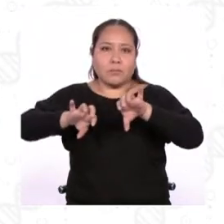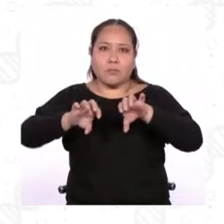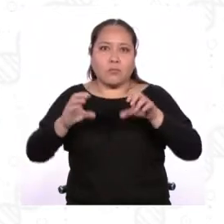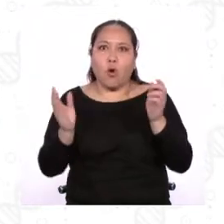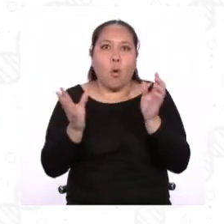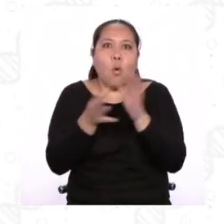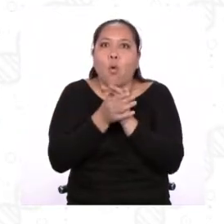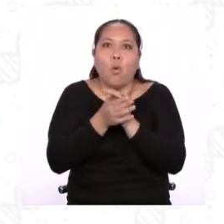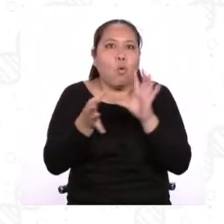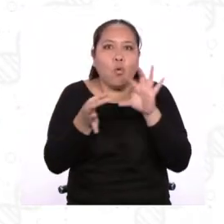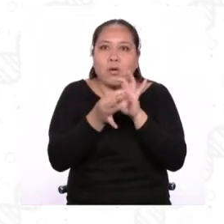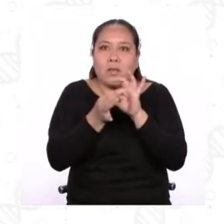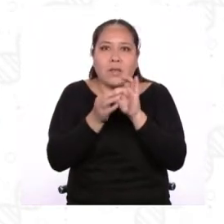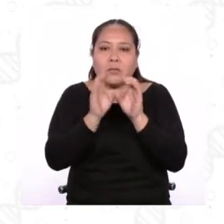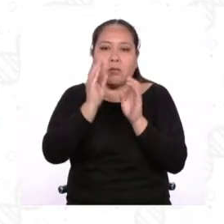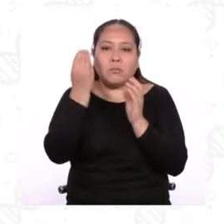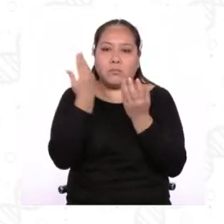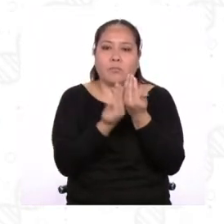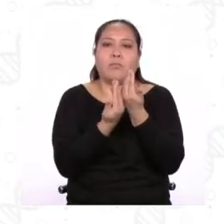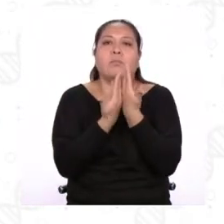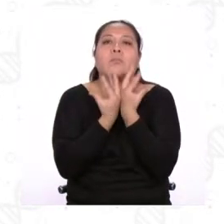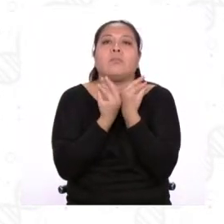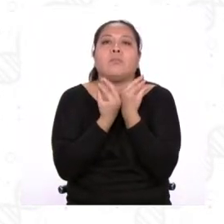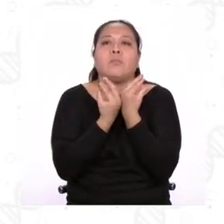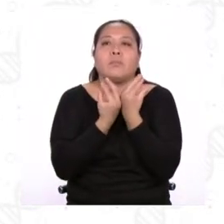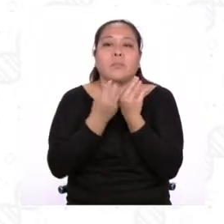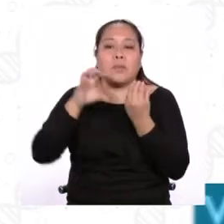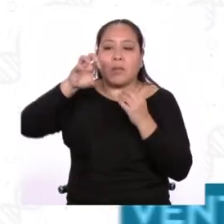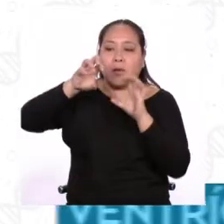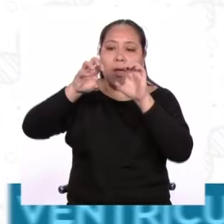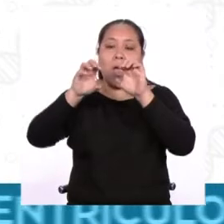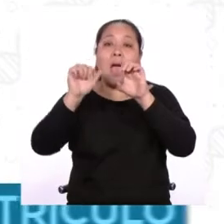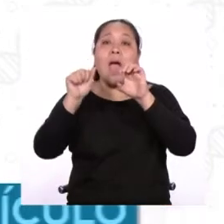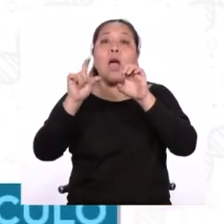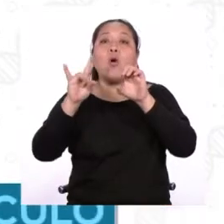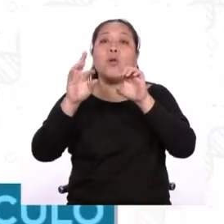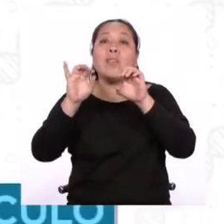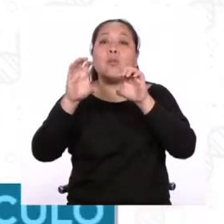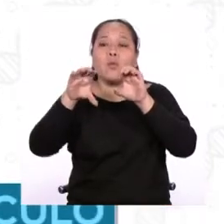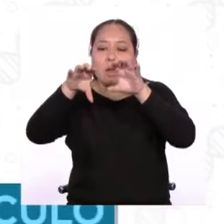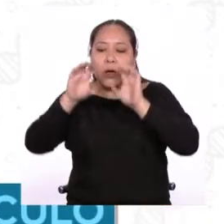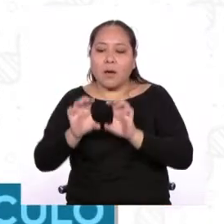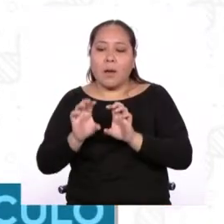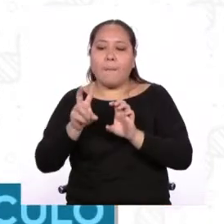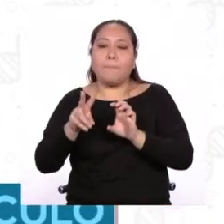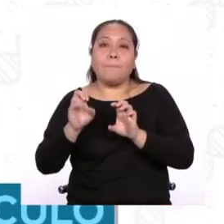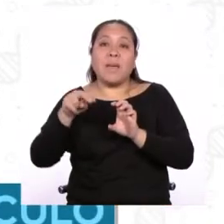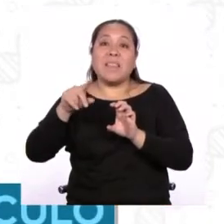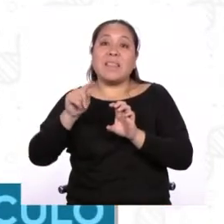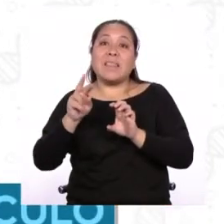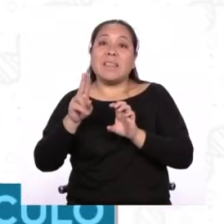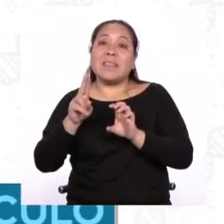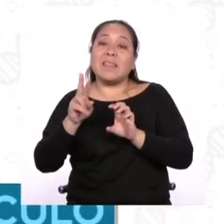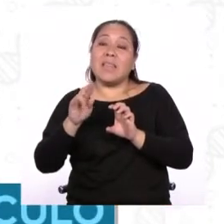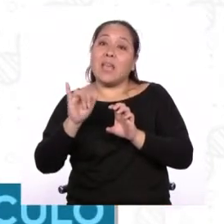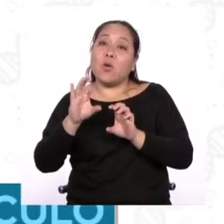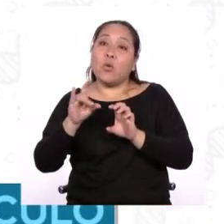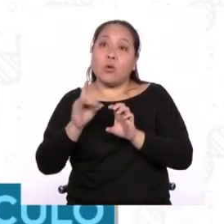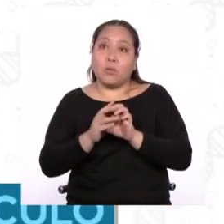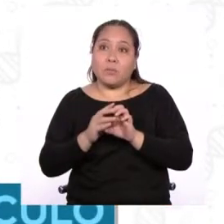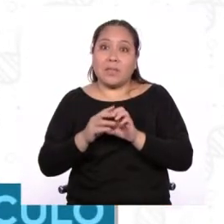sí, y cada mitad posee una aurícula y un ventrículo, que son cámaras que se llenan de